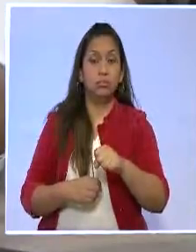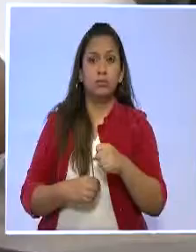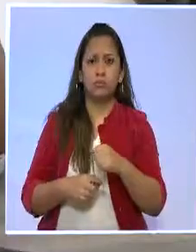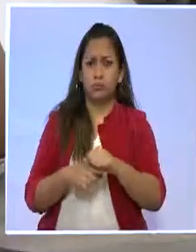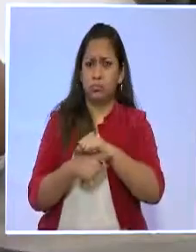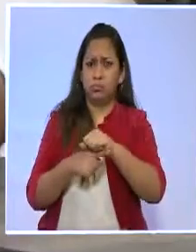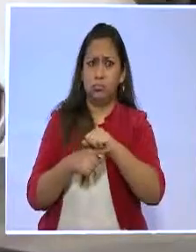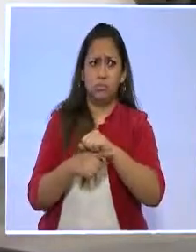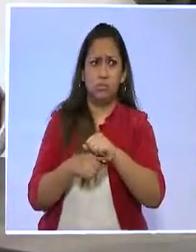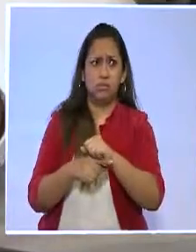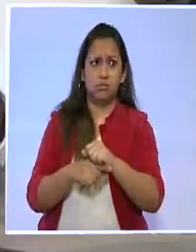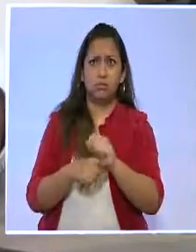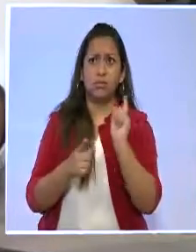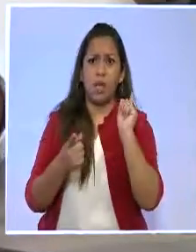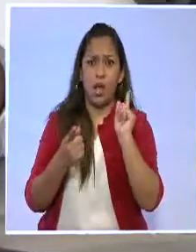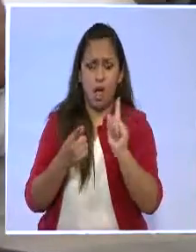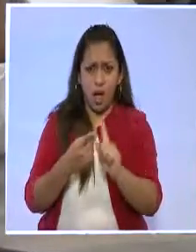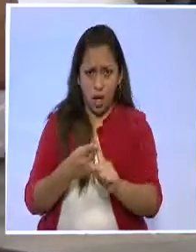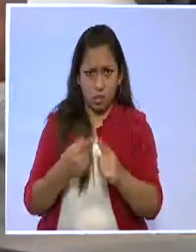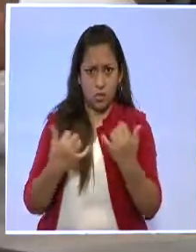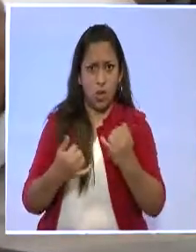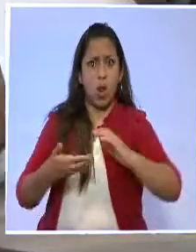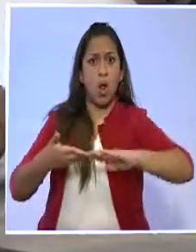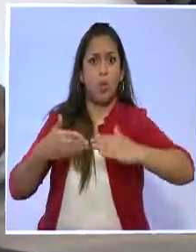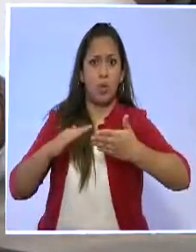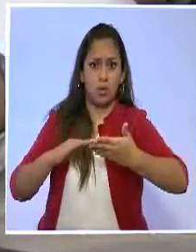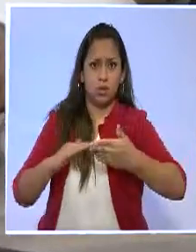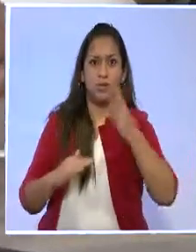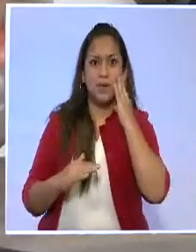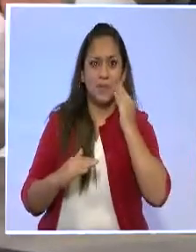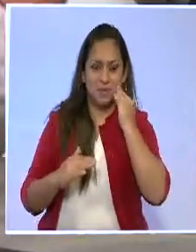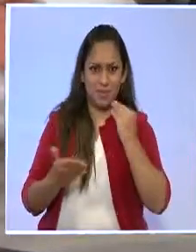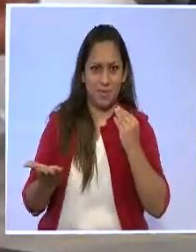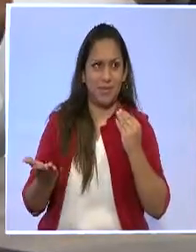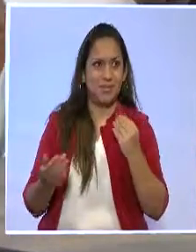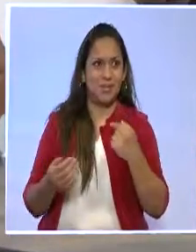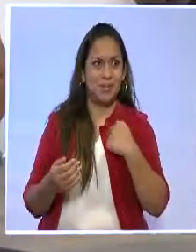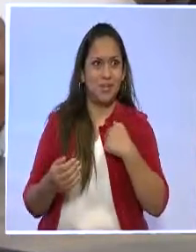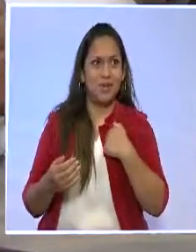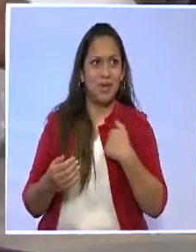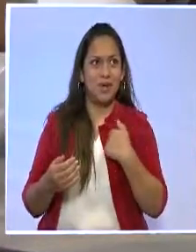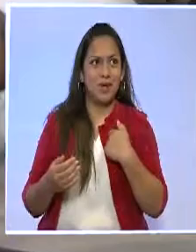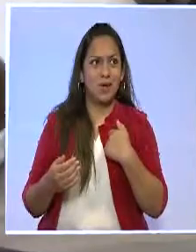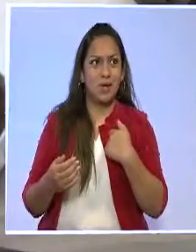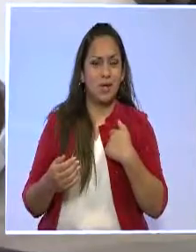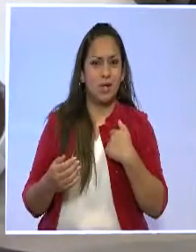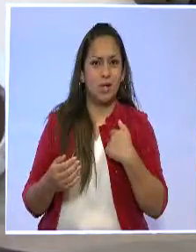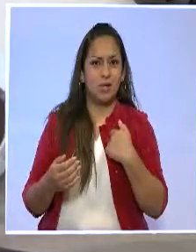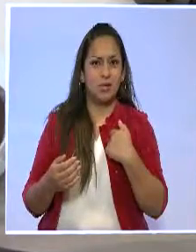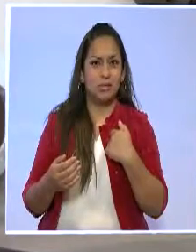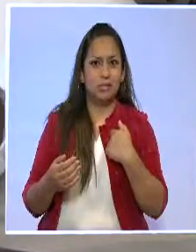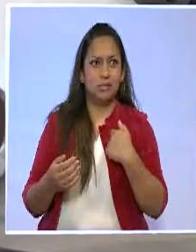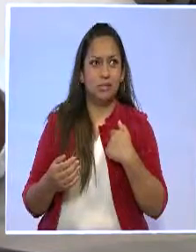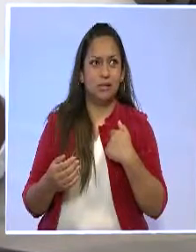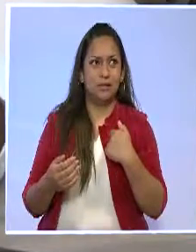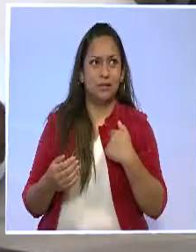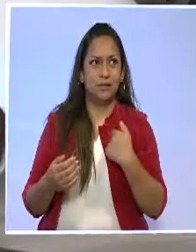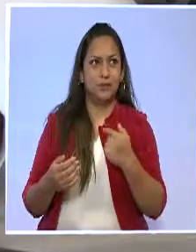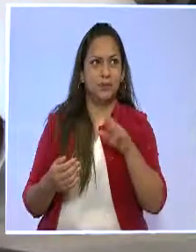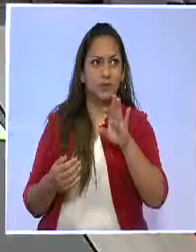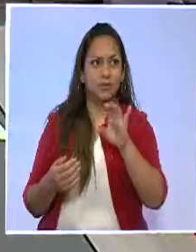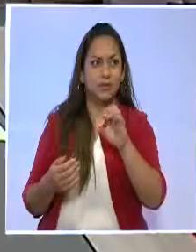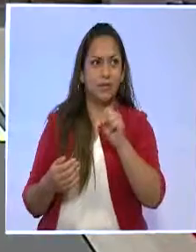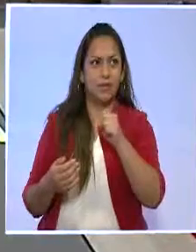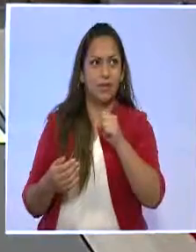práctica que todavía existe en las comunidades la cia como anécdota cuando rompí el tiesto no el tiesto que era la base fundamental para